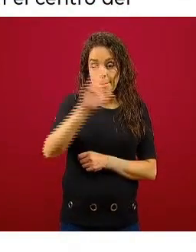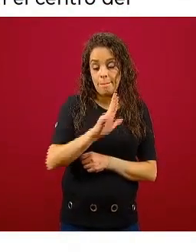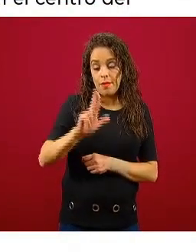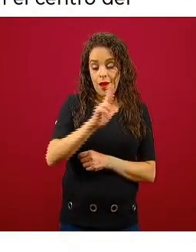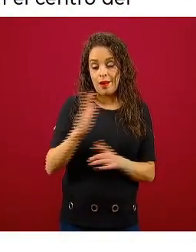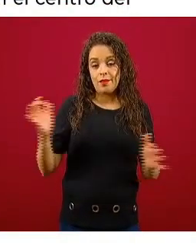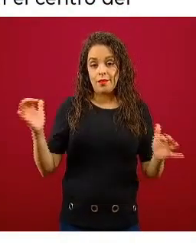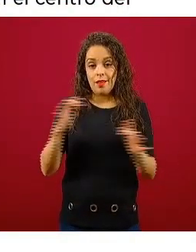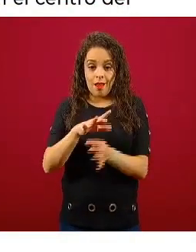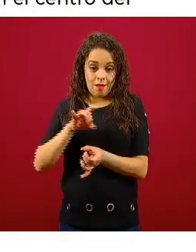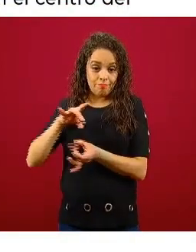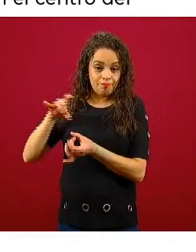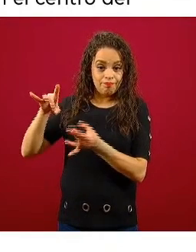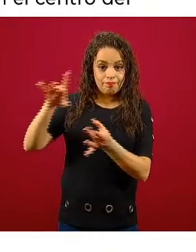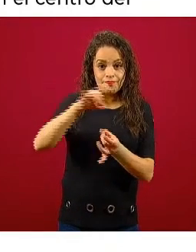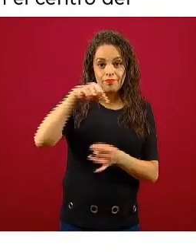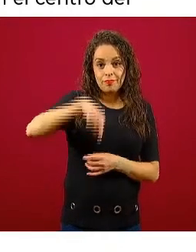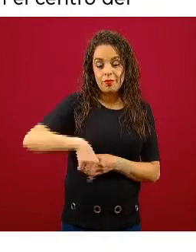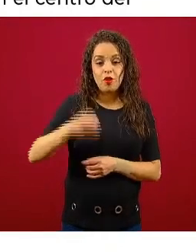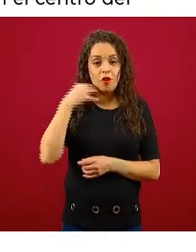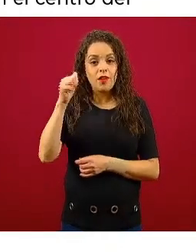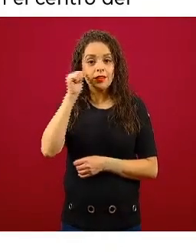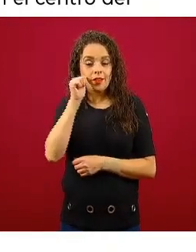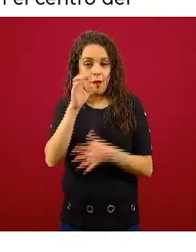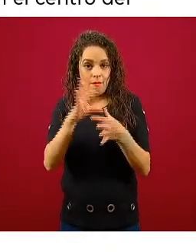esta conferencia, este es